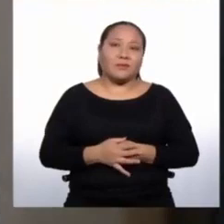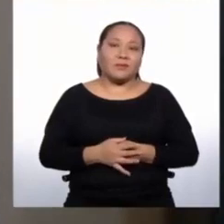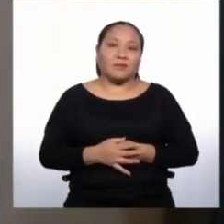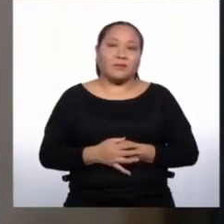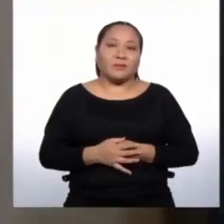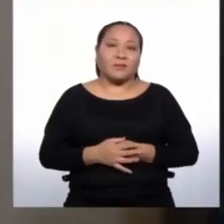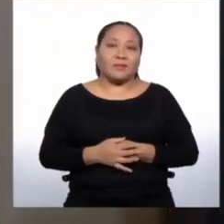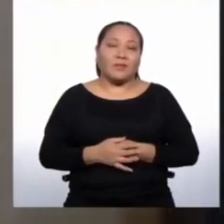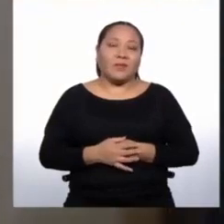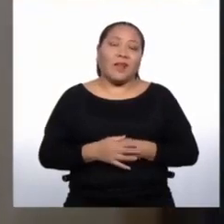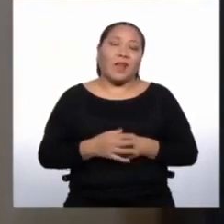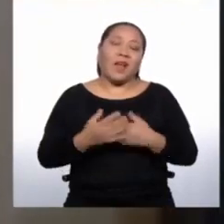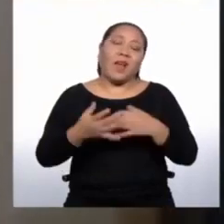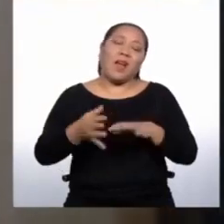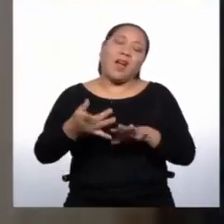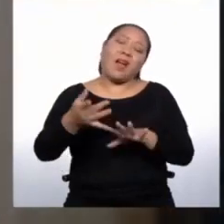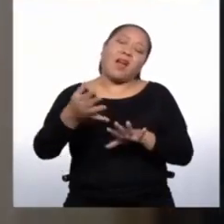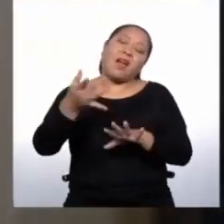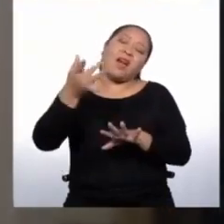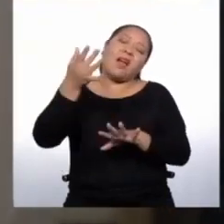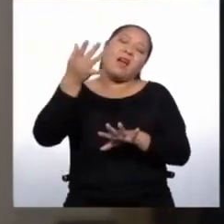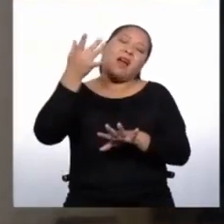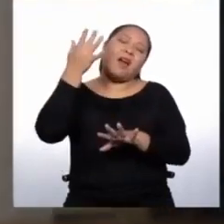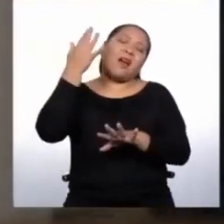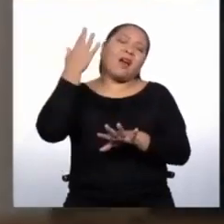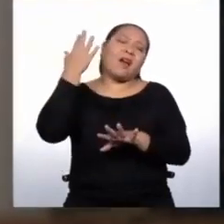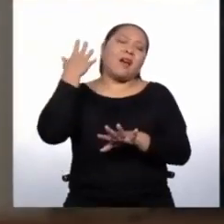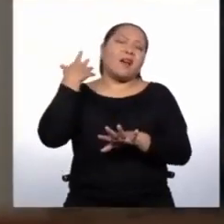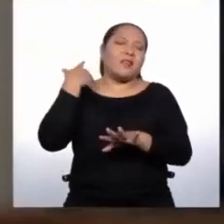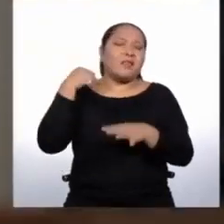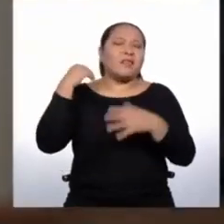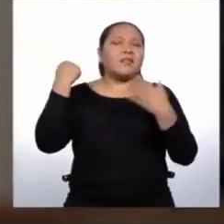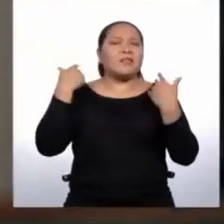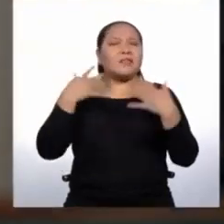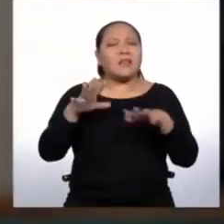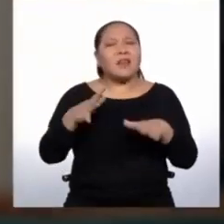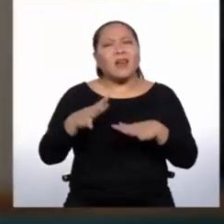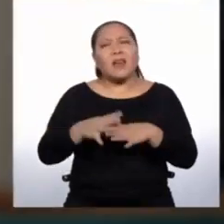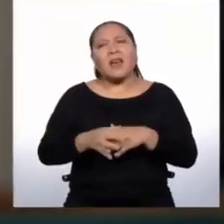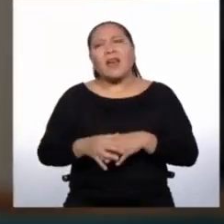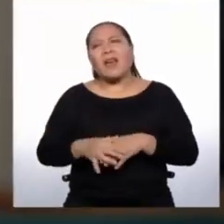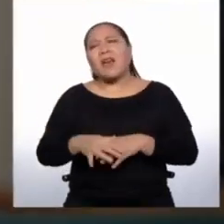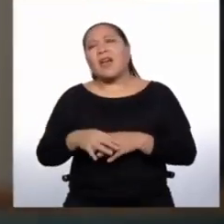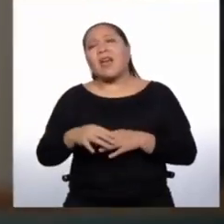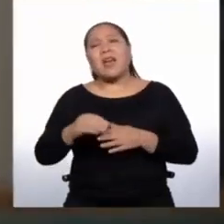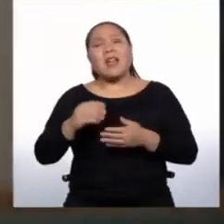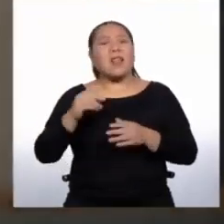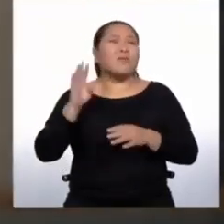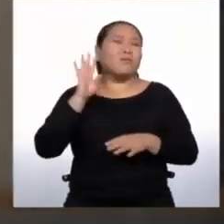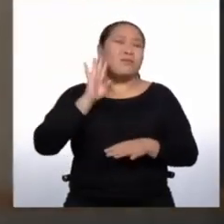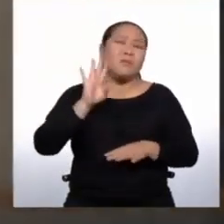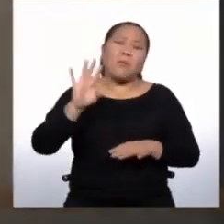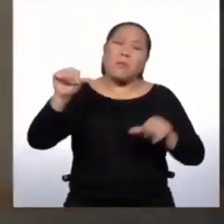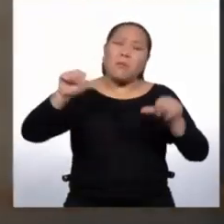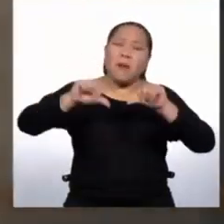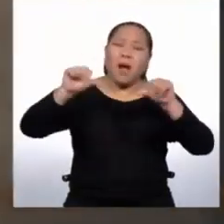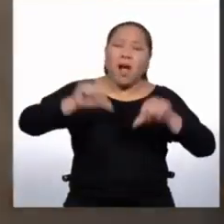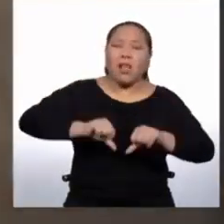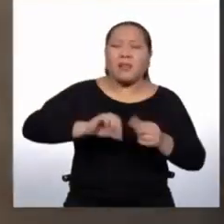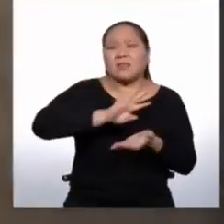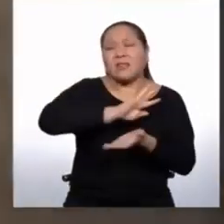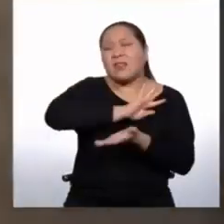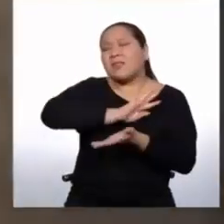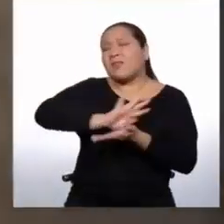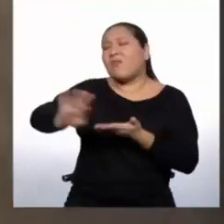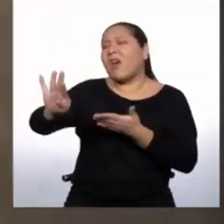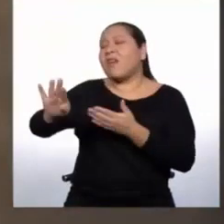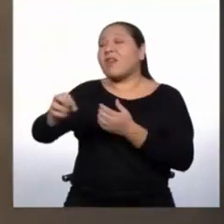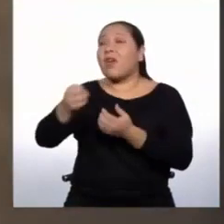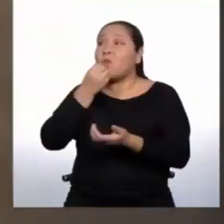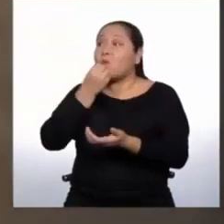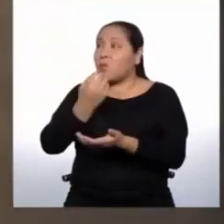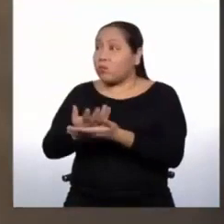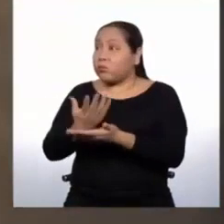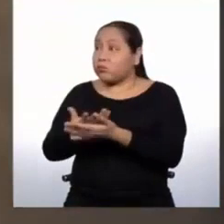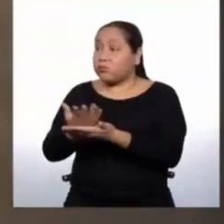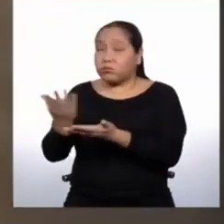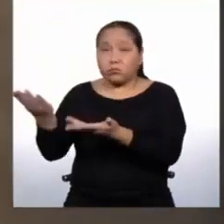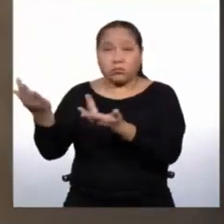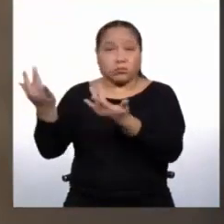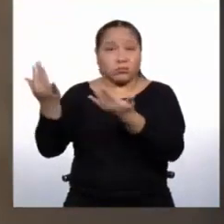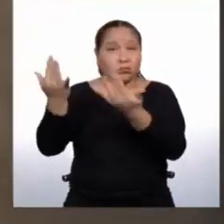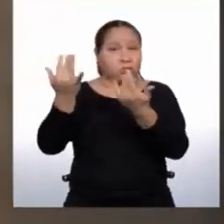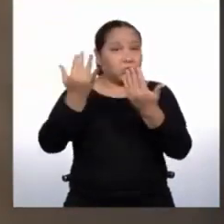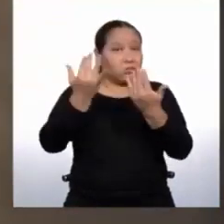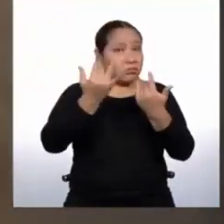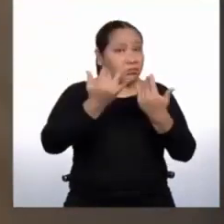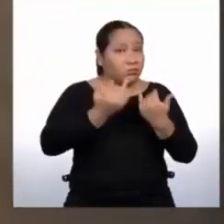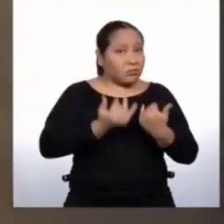Érase que se era, y el mal que se vaya y el bien se nos venga, que existía en pleno portal de escribanos de las